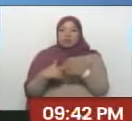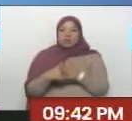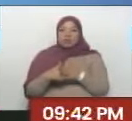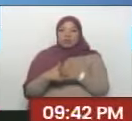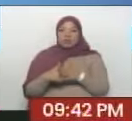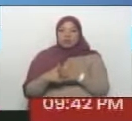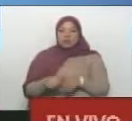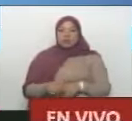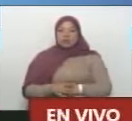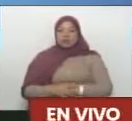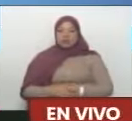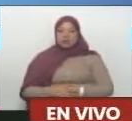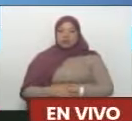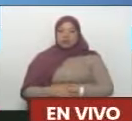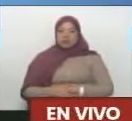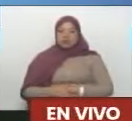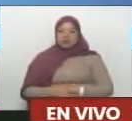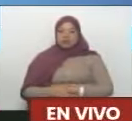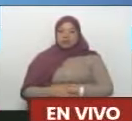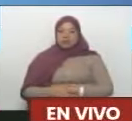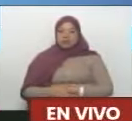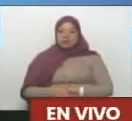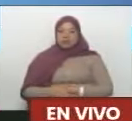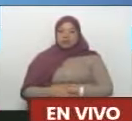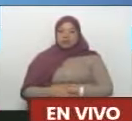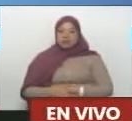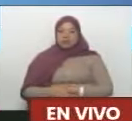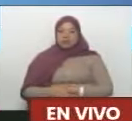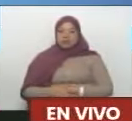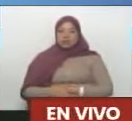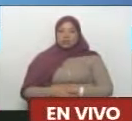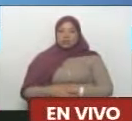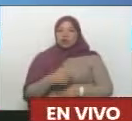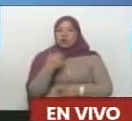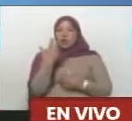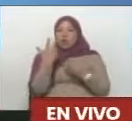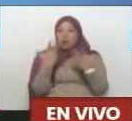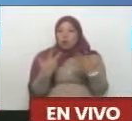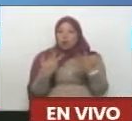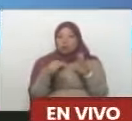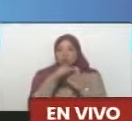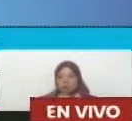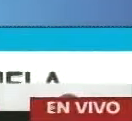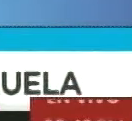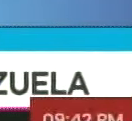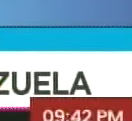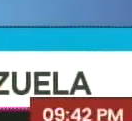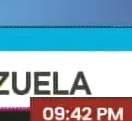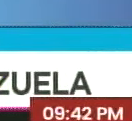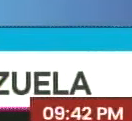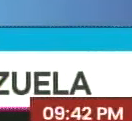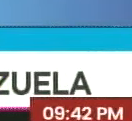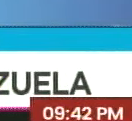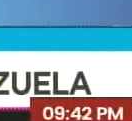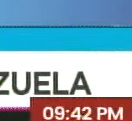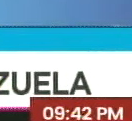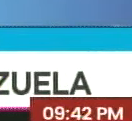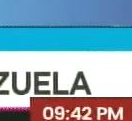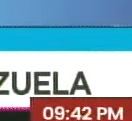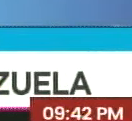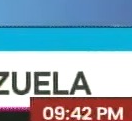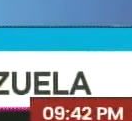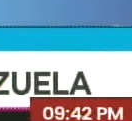ustedes la tengan en su mano. Ahí está, 8 vértices y un conjunto de acciones. Esto es un